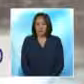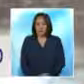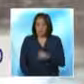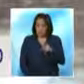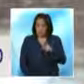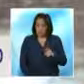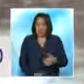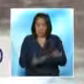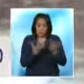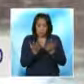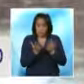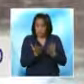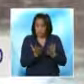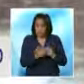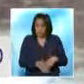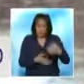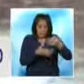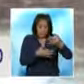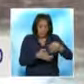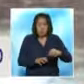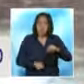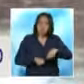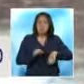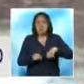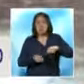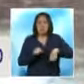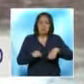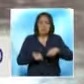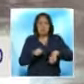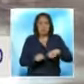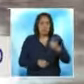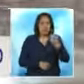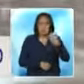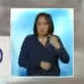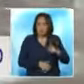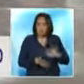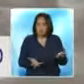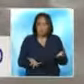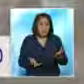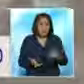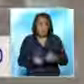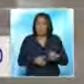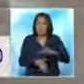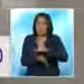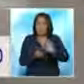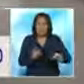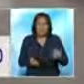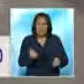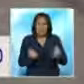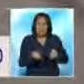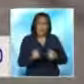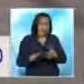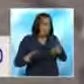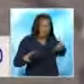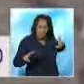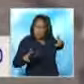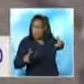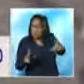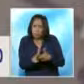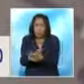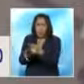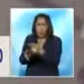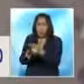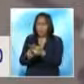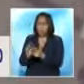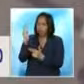Este estudiante de contabilidad iba en su bicicleta por esta calle en Cajamarca. De un momento a otro, este auto a toda velocidad se estrella contra